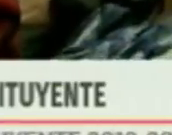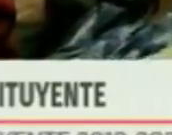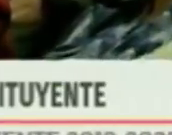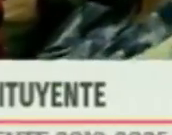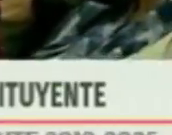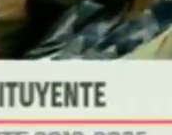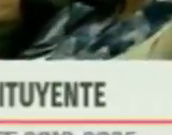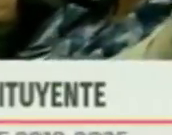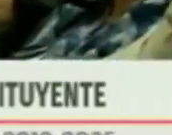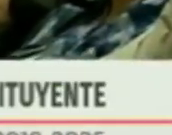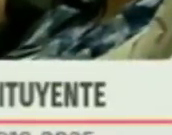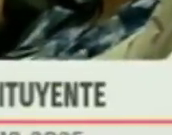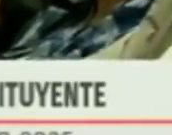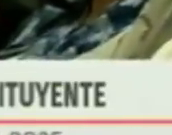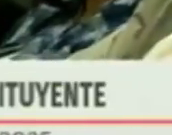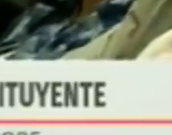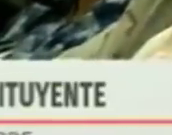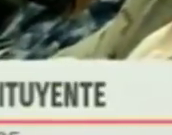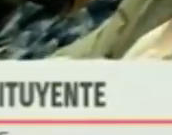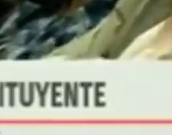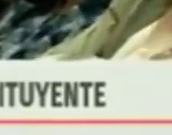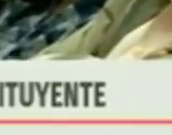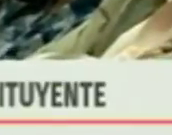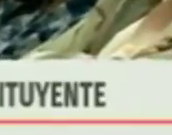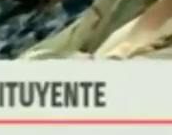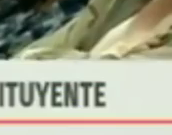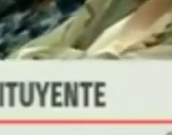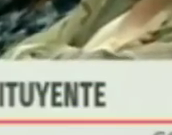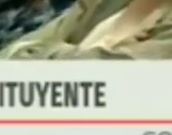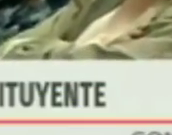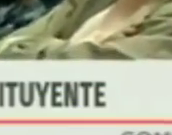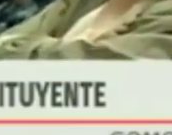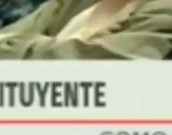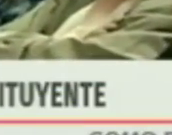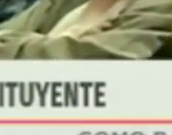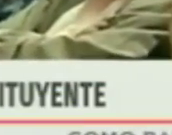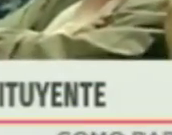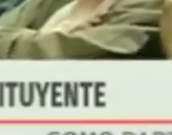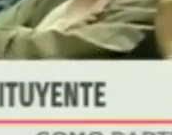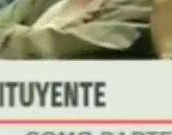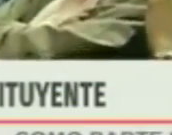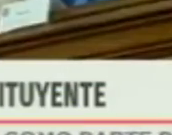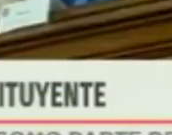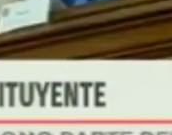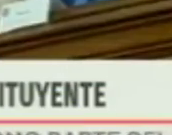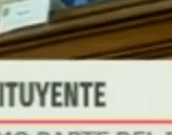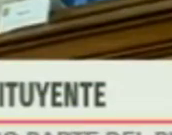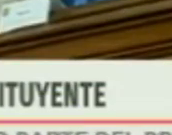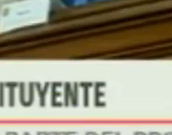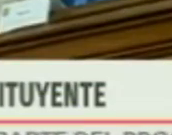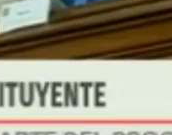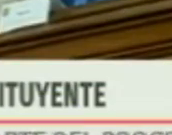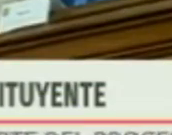de 200 años, yo estoy seguro que van a hablar de nosotros como los que resistimos al imperialismo